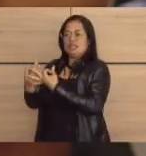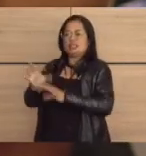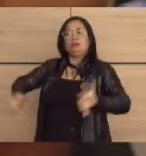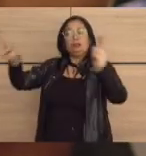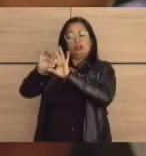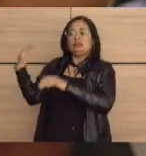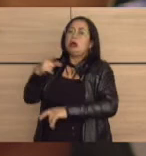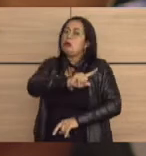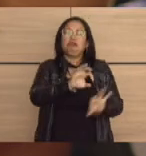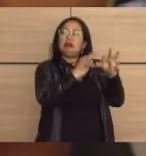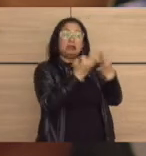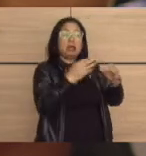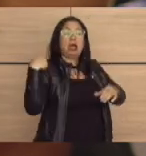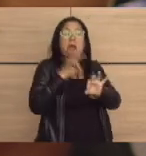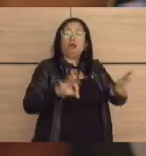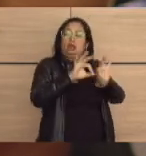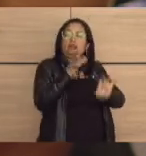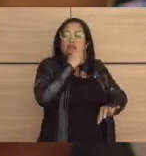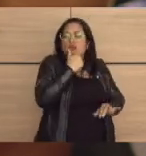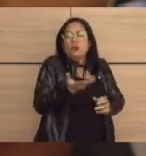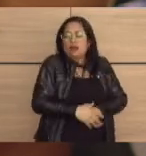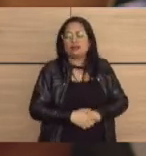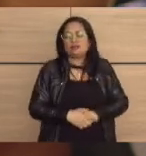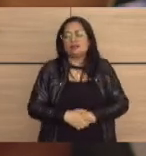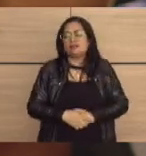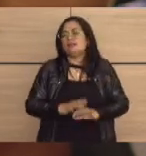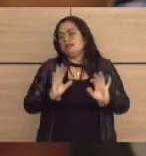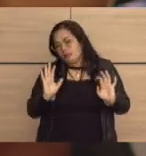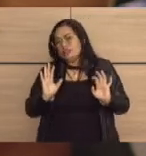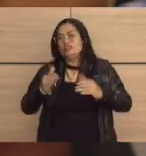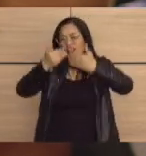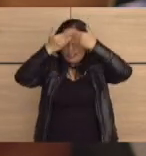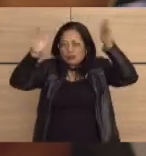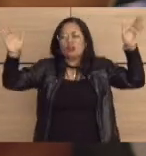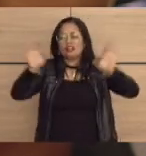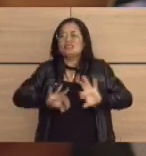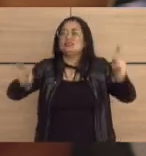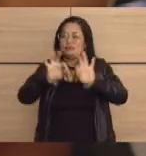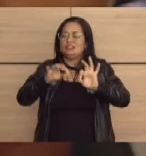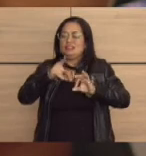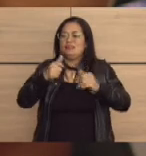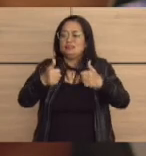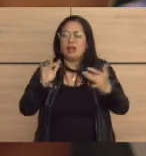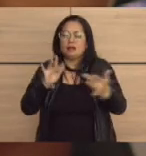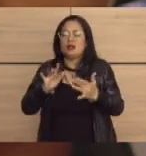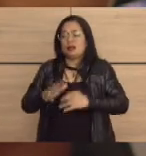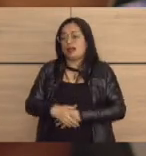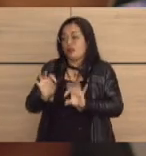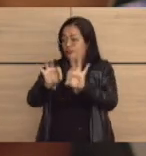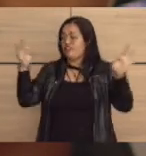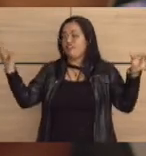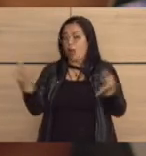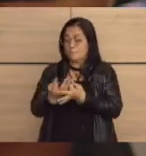y otros que no. Eso lo tiene que superar una democracia mucho más. No hay familia que no sea un tesoro